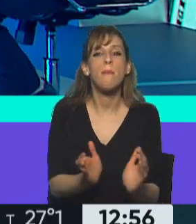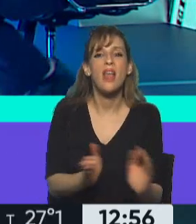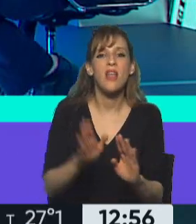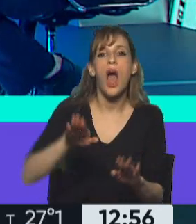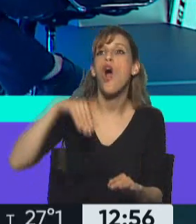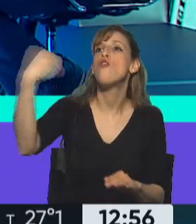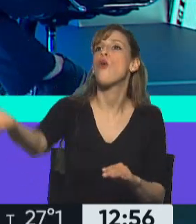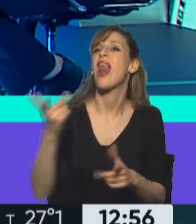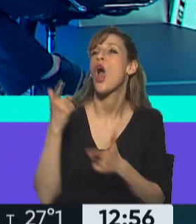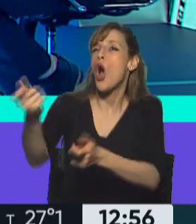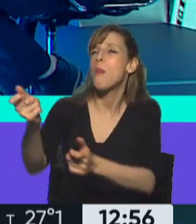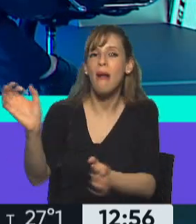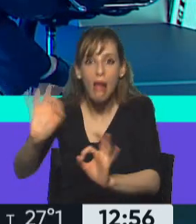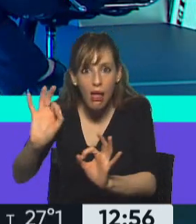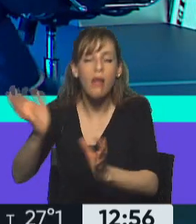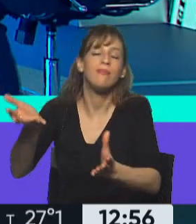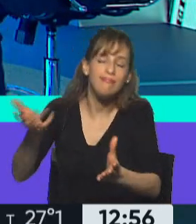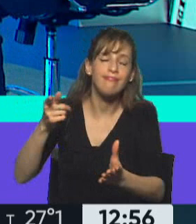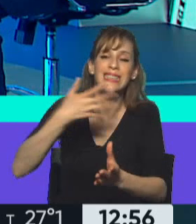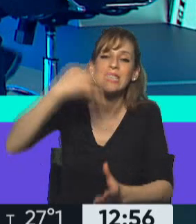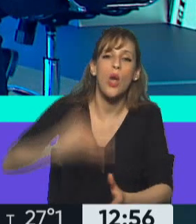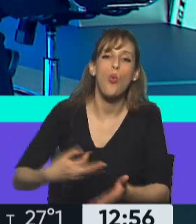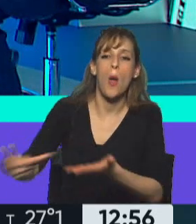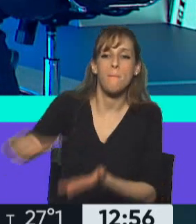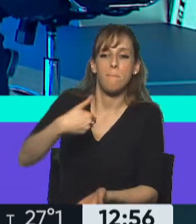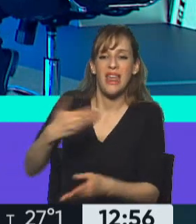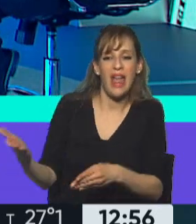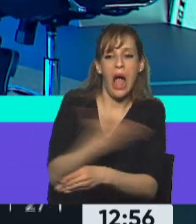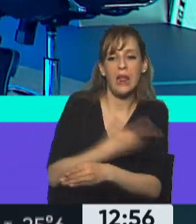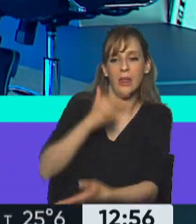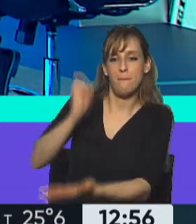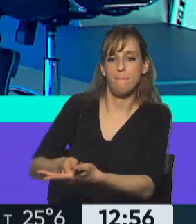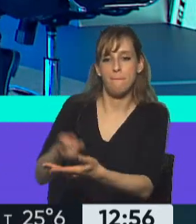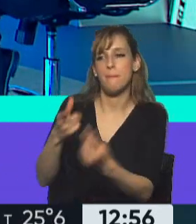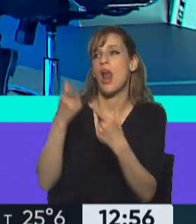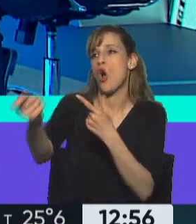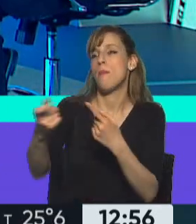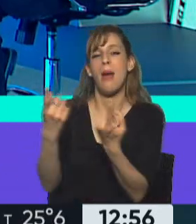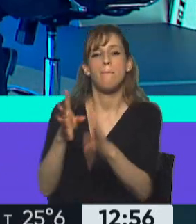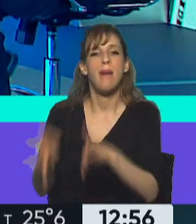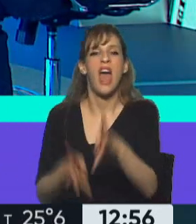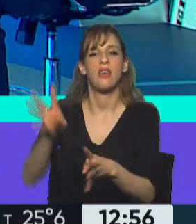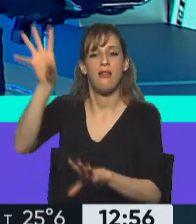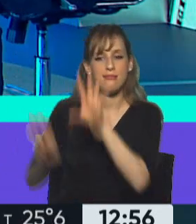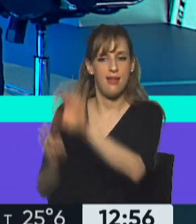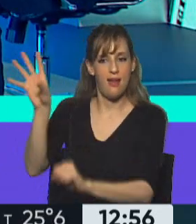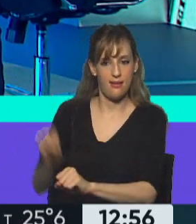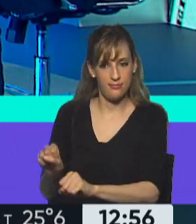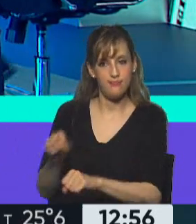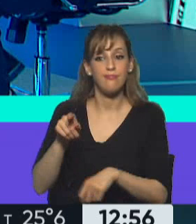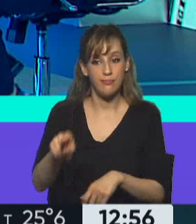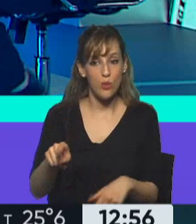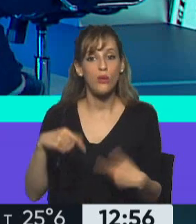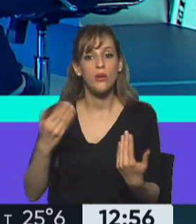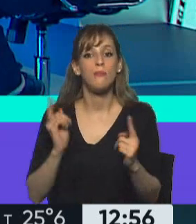hacer operaciones con el exterior, es muy probable que le pidan el pago anticipado para ir a la compra de una maquinaria, por ejemplo. Entonces, bueno, se facilita que estas